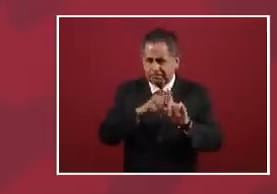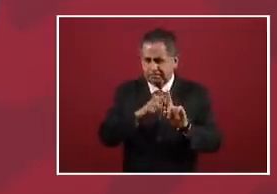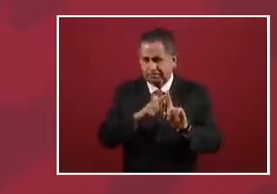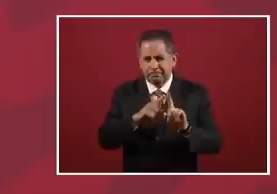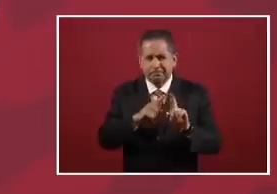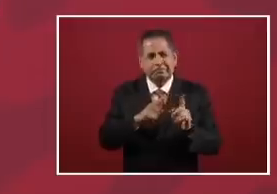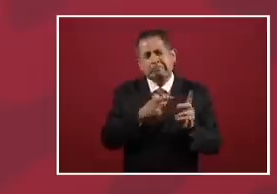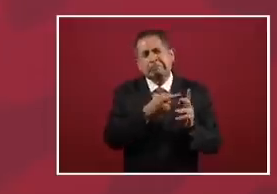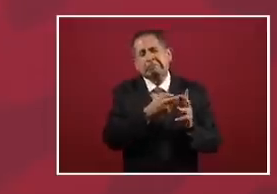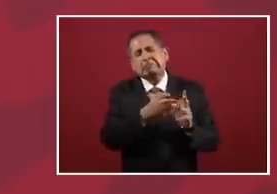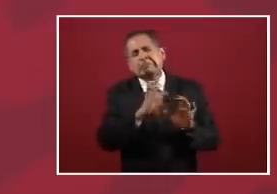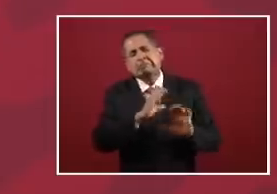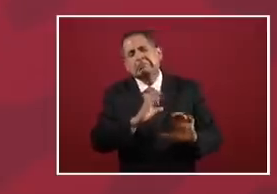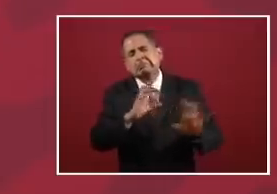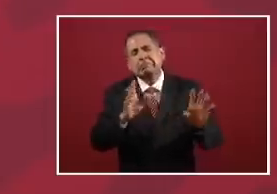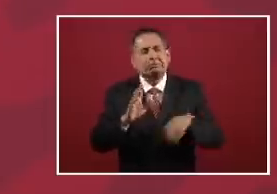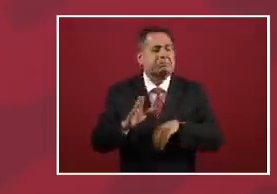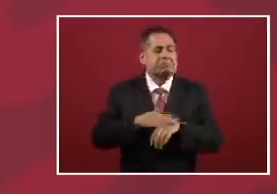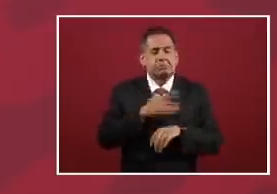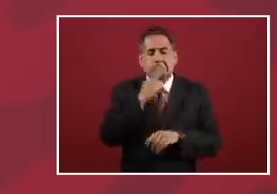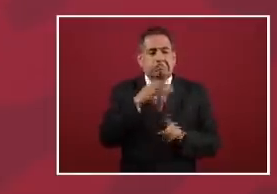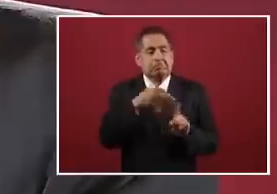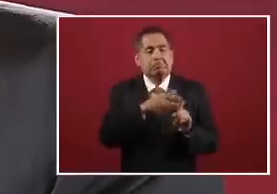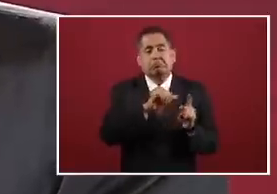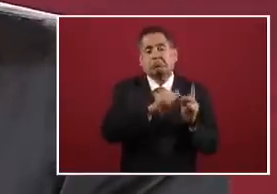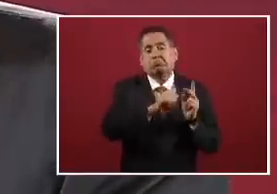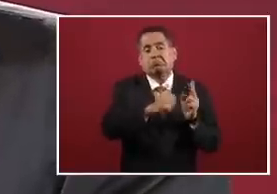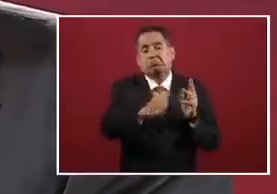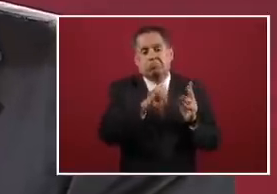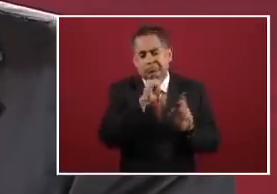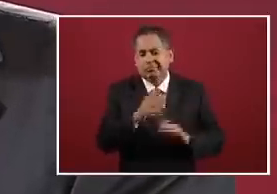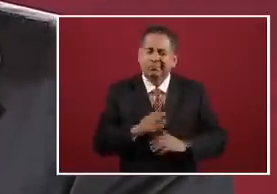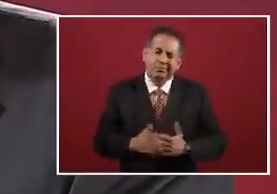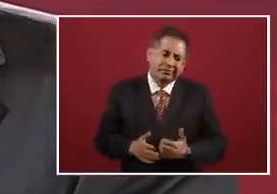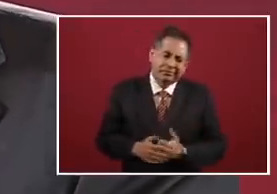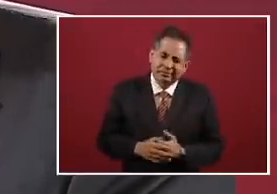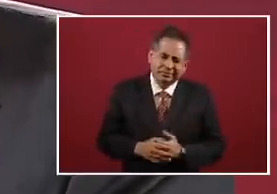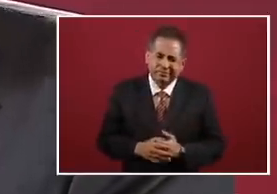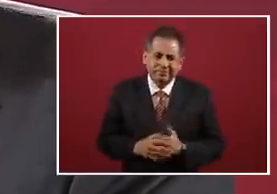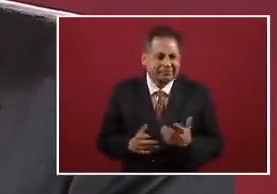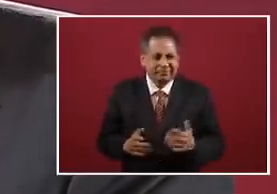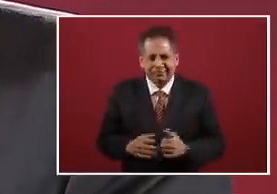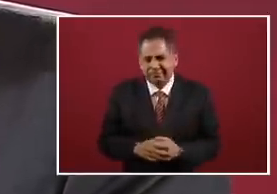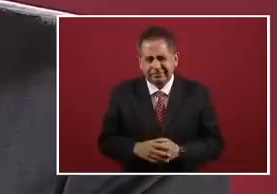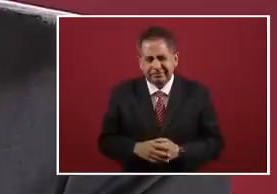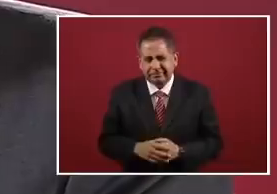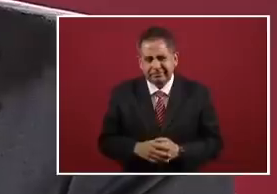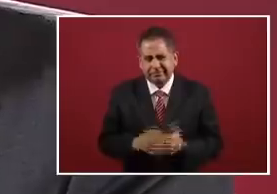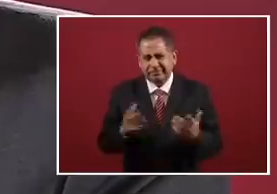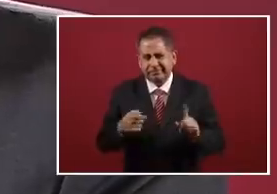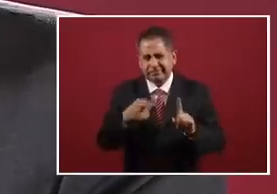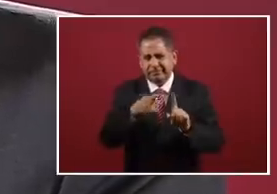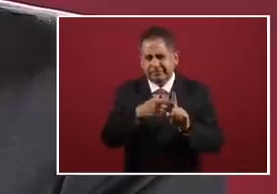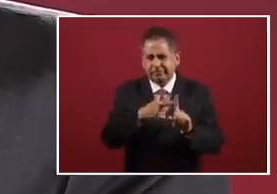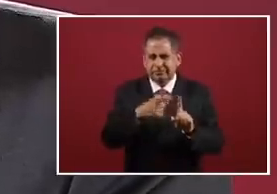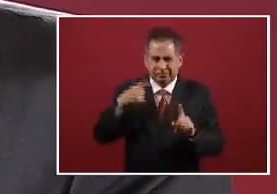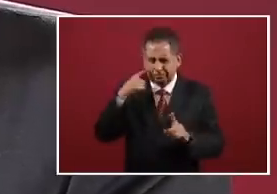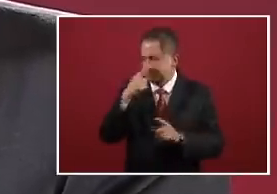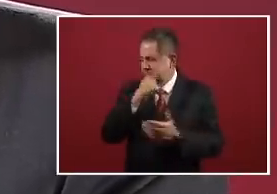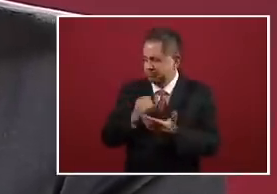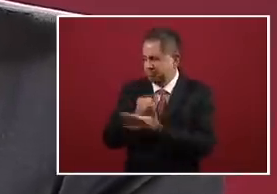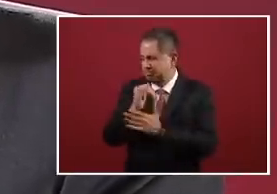más y que por qué no a otros, pero bueno, tenemos que tomar